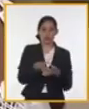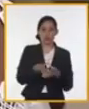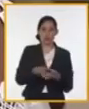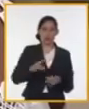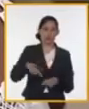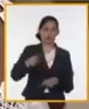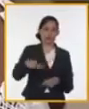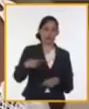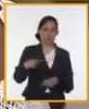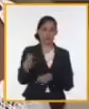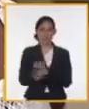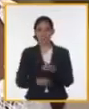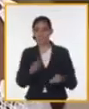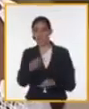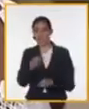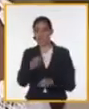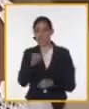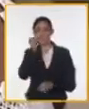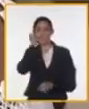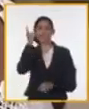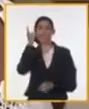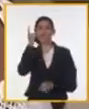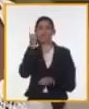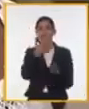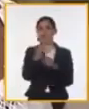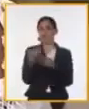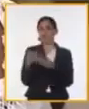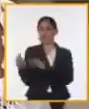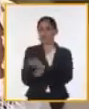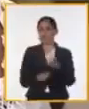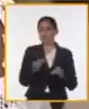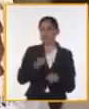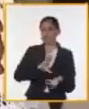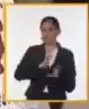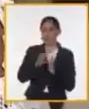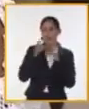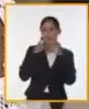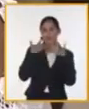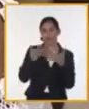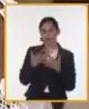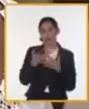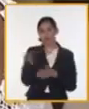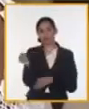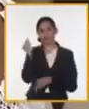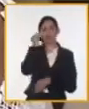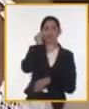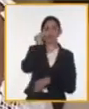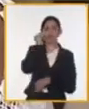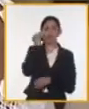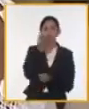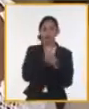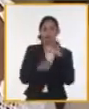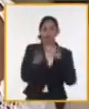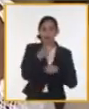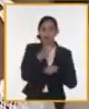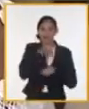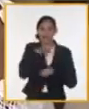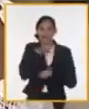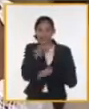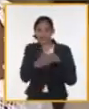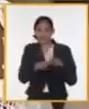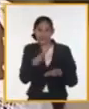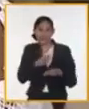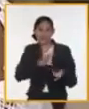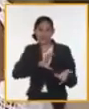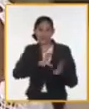y diversificarnos no solo las producciones, sino también en función de los conocimientos. Nosotros hemos tenido que hacer otro tipo